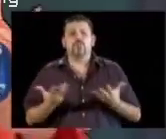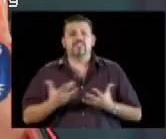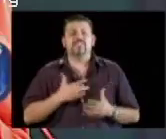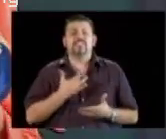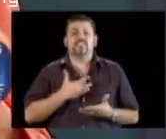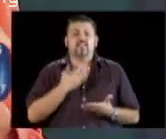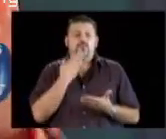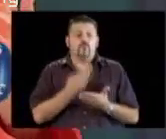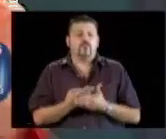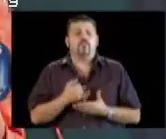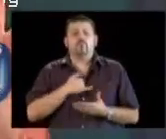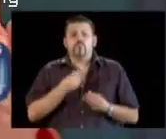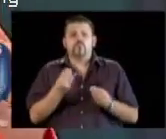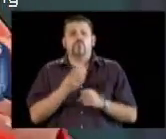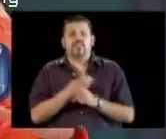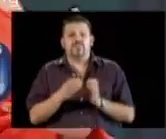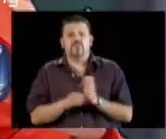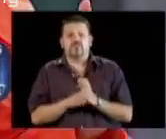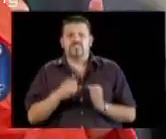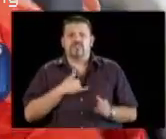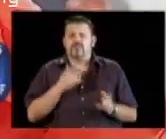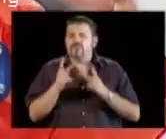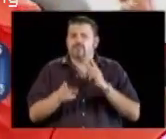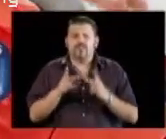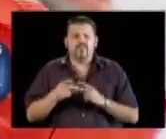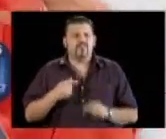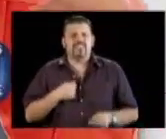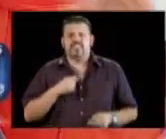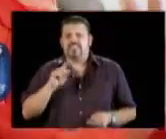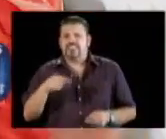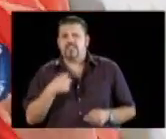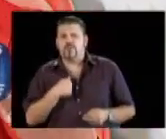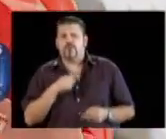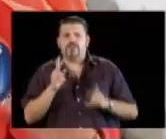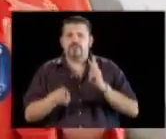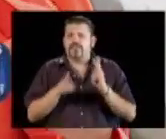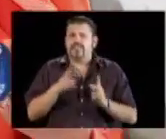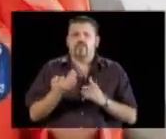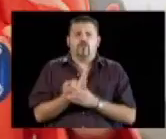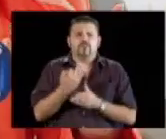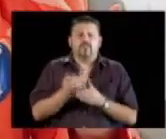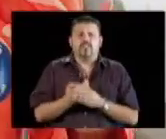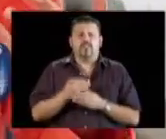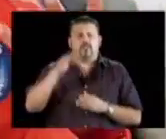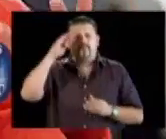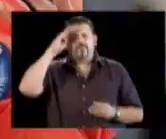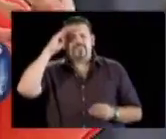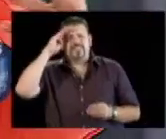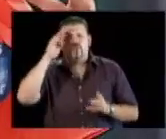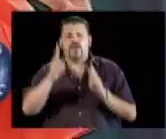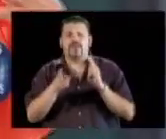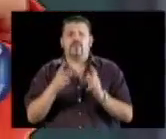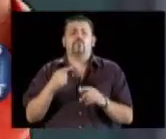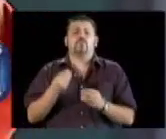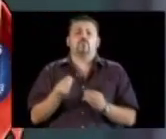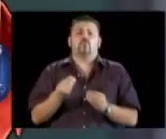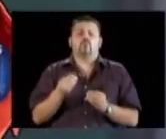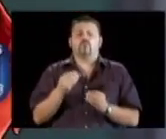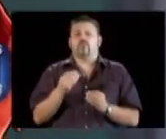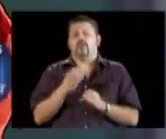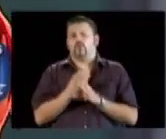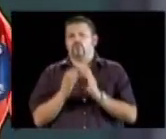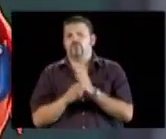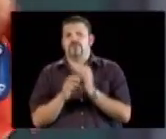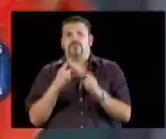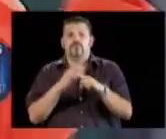de las cosas que yo les he platicado mucho es que en las mañanas, hablando de una actitud positiva, lo primero que cuando